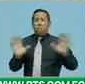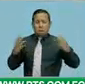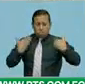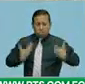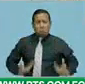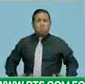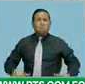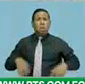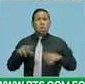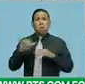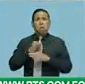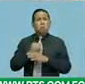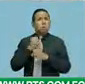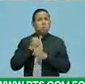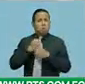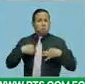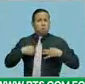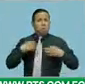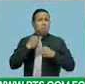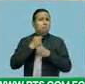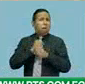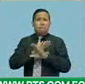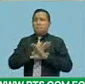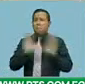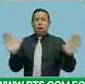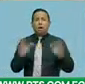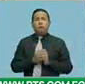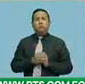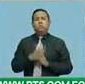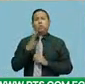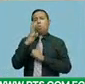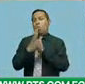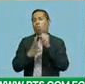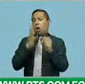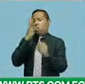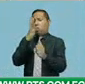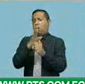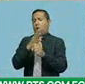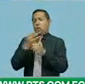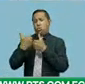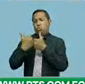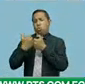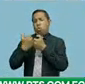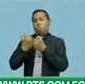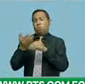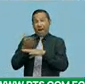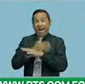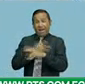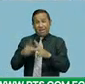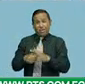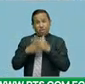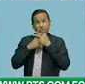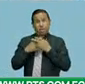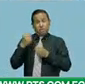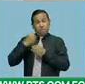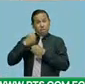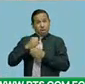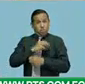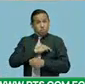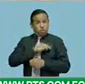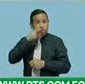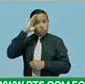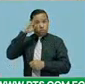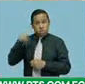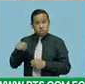uniforme. 4 años de relación, 48 meses de noviazgo, se conocieron cuando decidieron ser agentes metropolitanos de control.